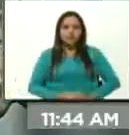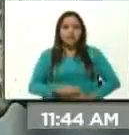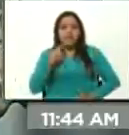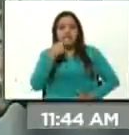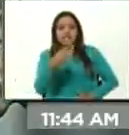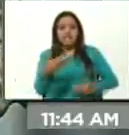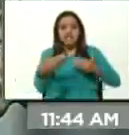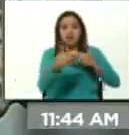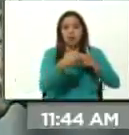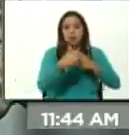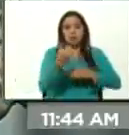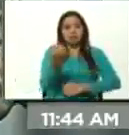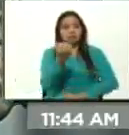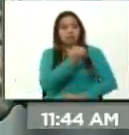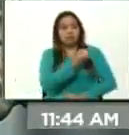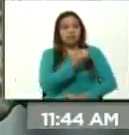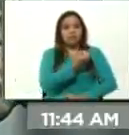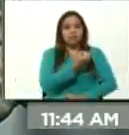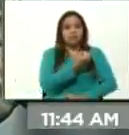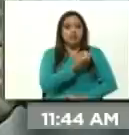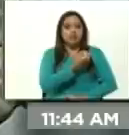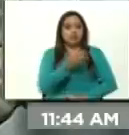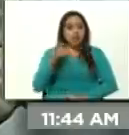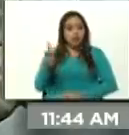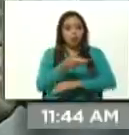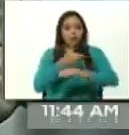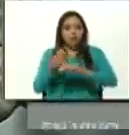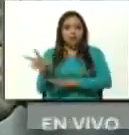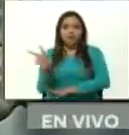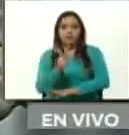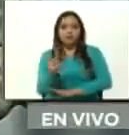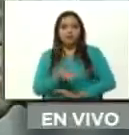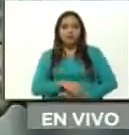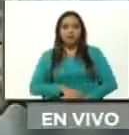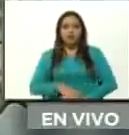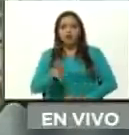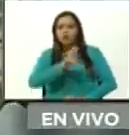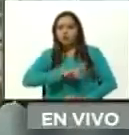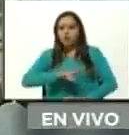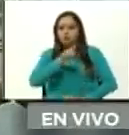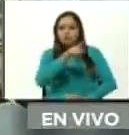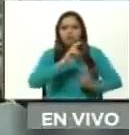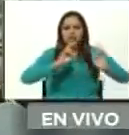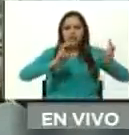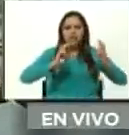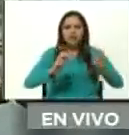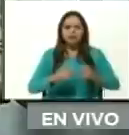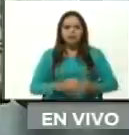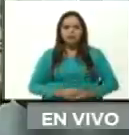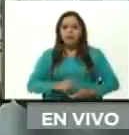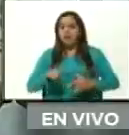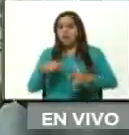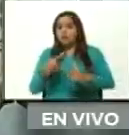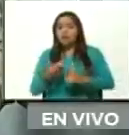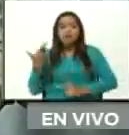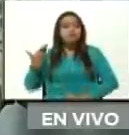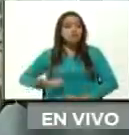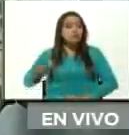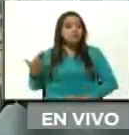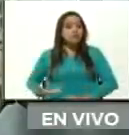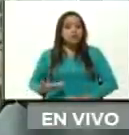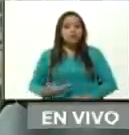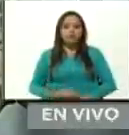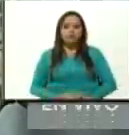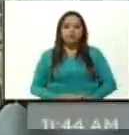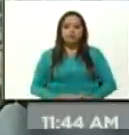la criminalización del Estado venezolano, utilizando este tema. Por lo tanto, es fundamental